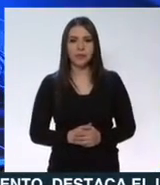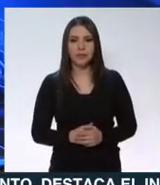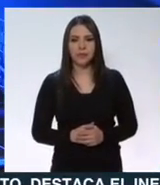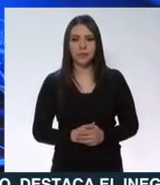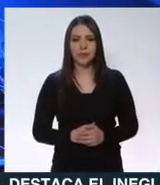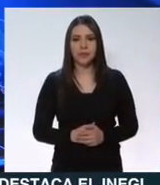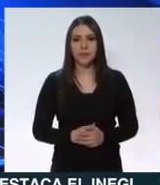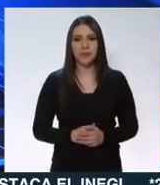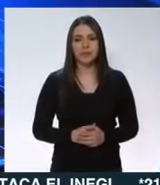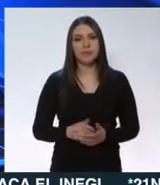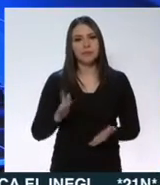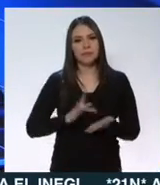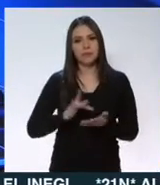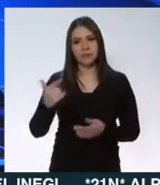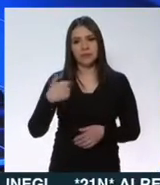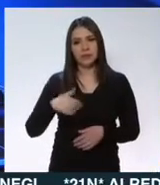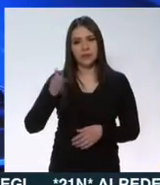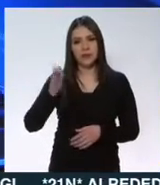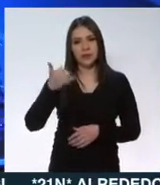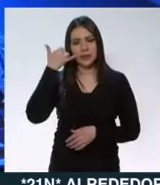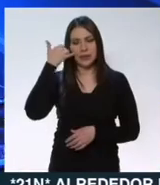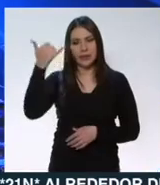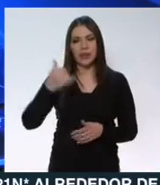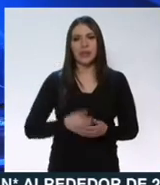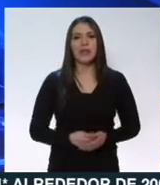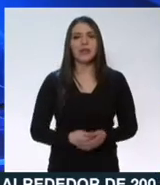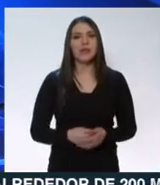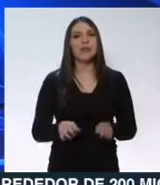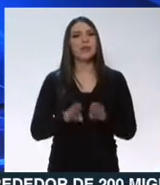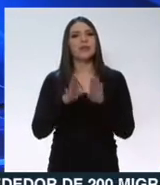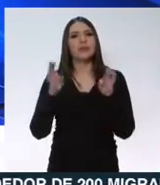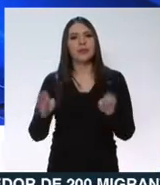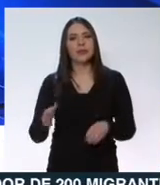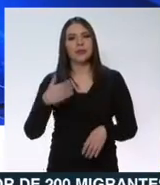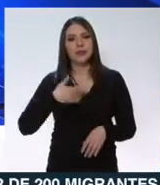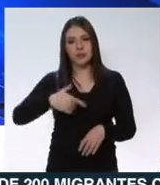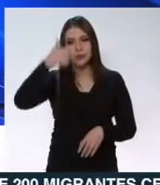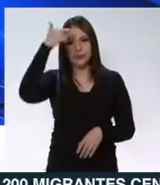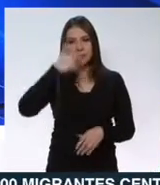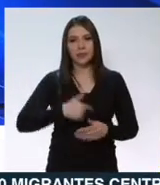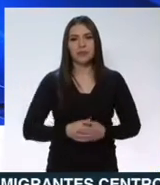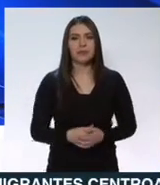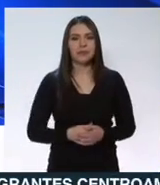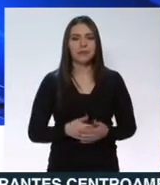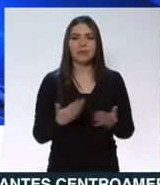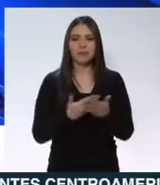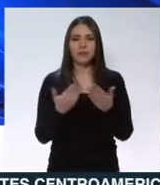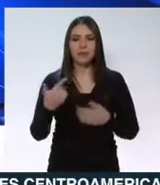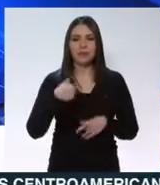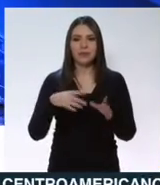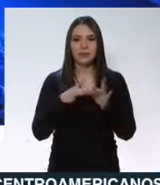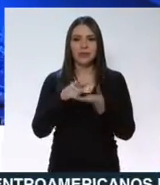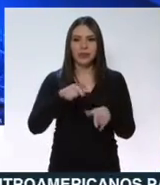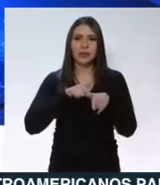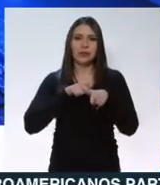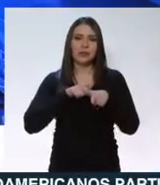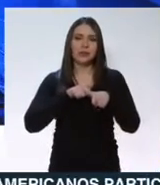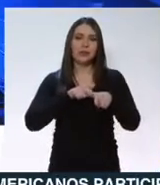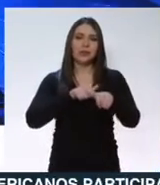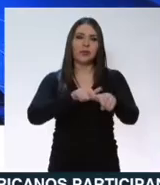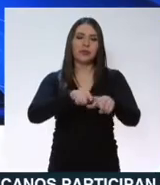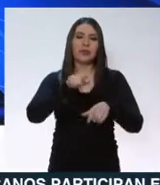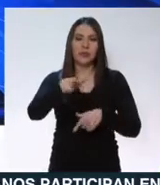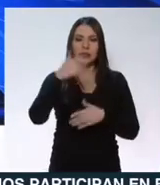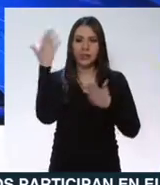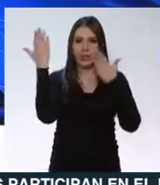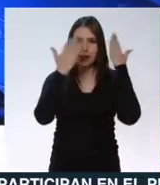Gracias por recibirnos la llamada. ¿Cómo estás, Alejandro? Buenas noches. Oye, pues platícanos, pues tienes gran trayectoria. Estoy leyendo aquí que